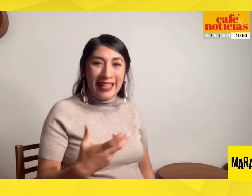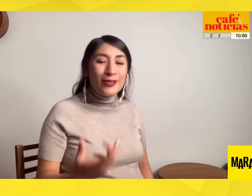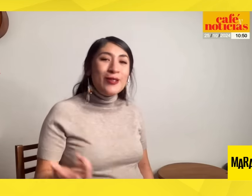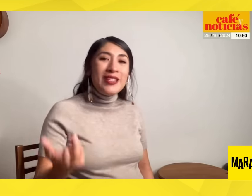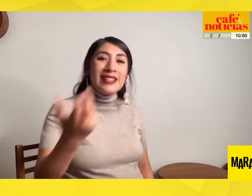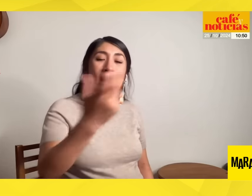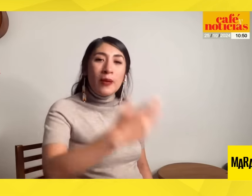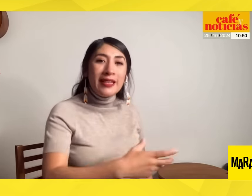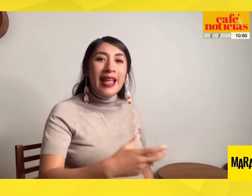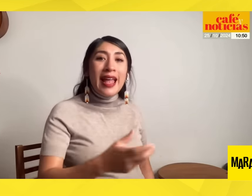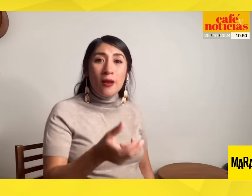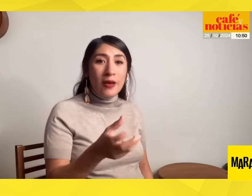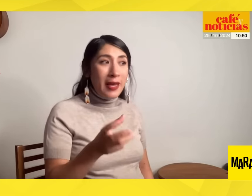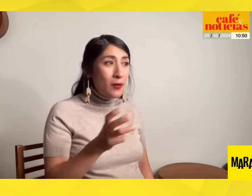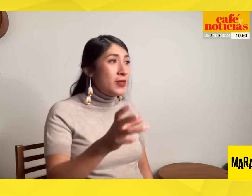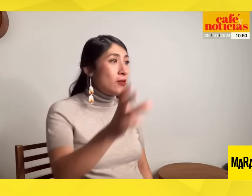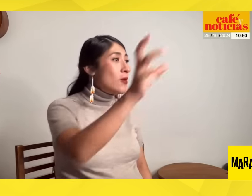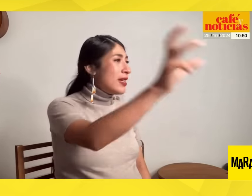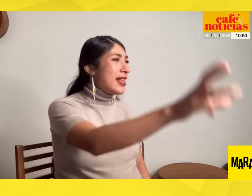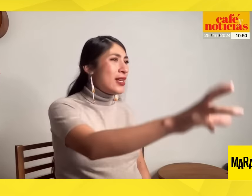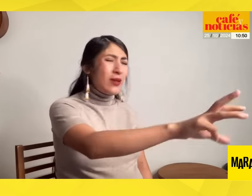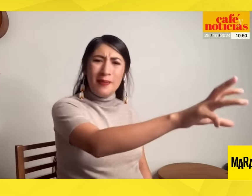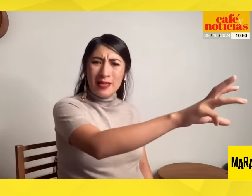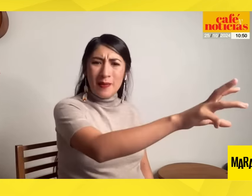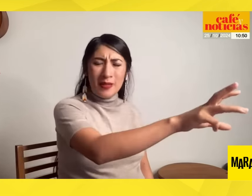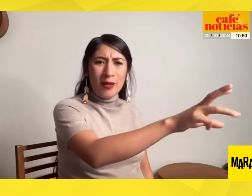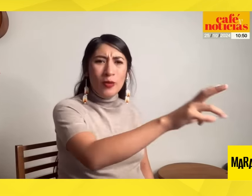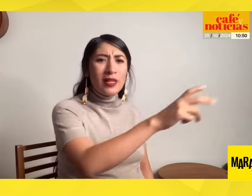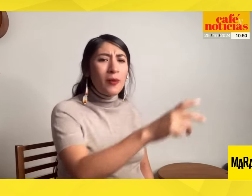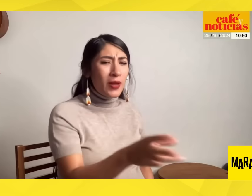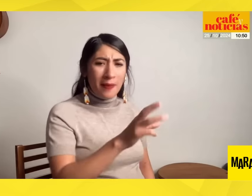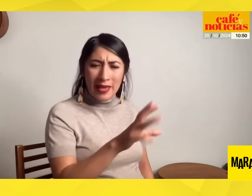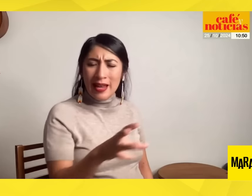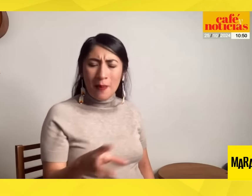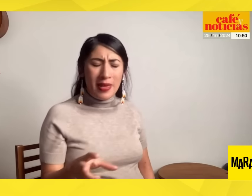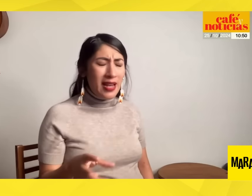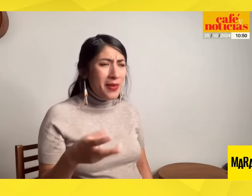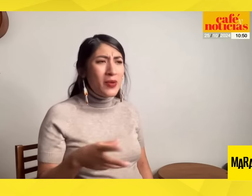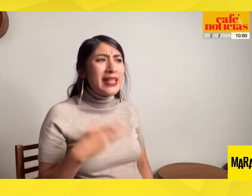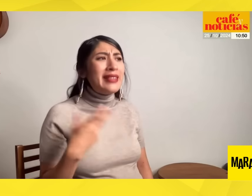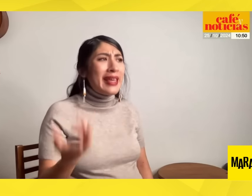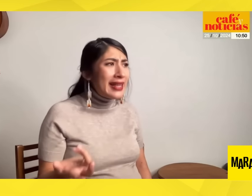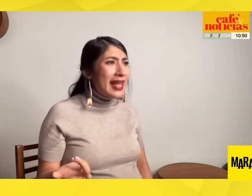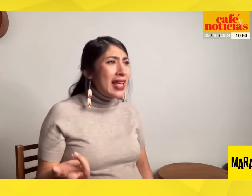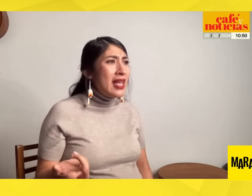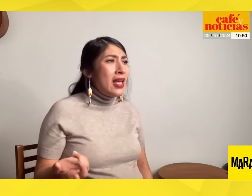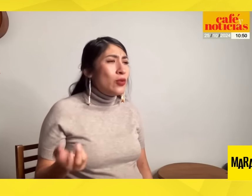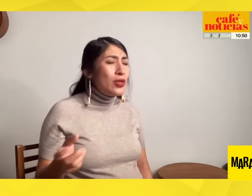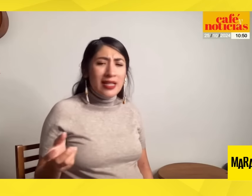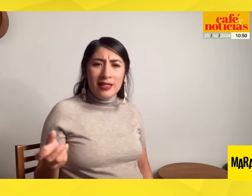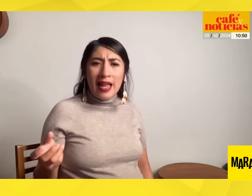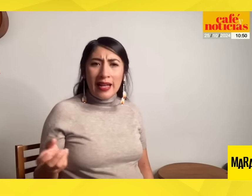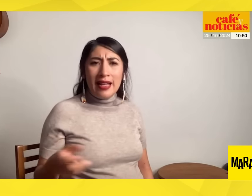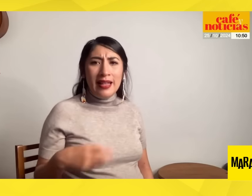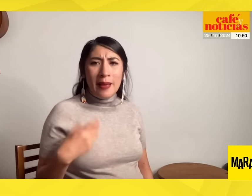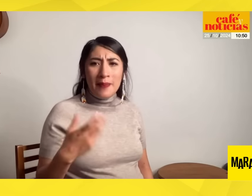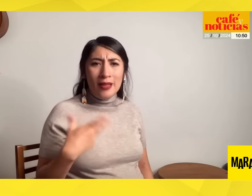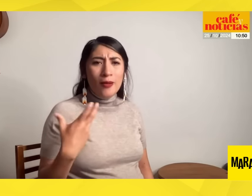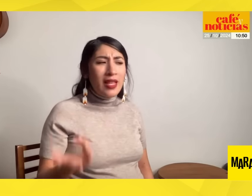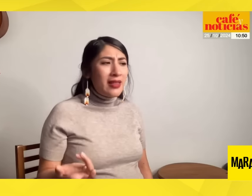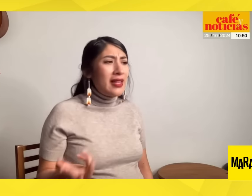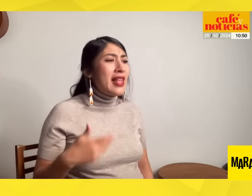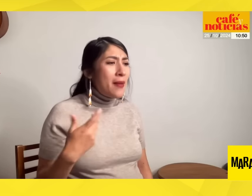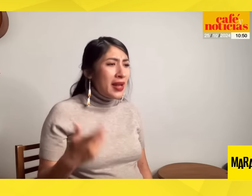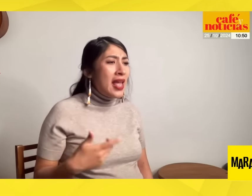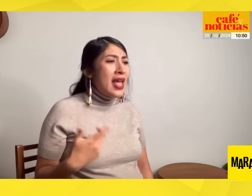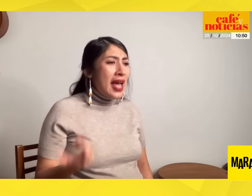mujer entonces ahorita lo que hemos visto y de hecho me estaba metiendo a Twitter porque vi que en la mañana había una etiqueta un hashtag también